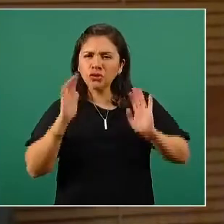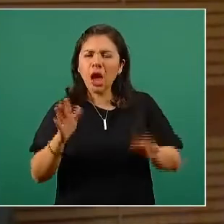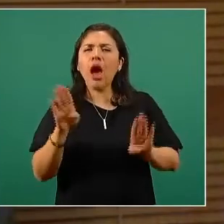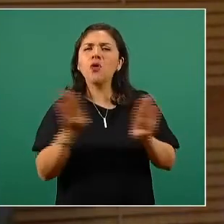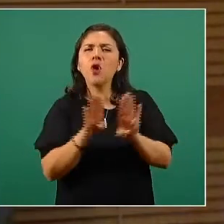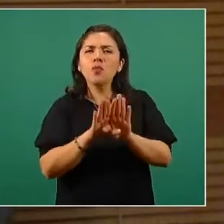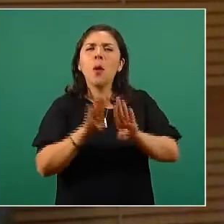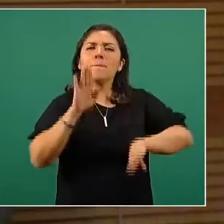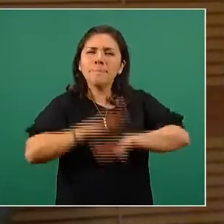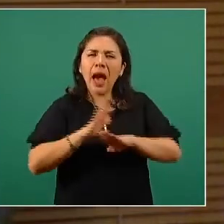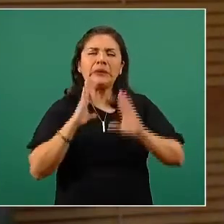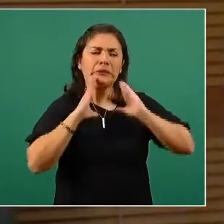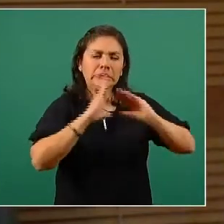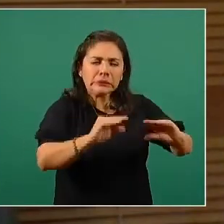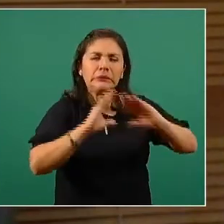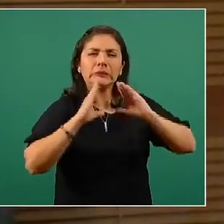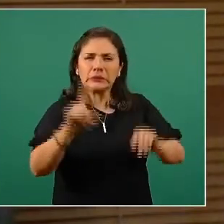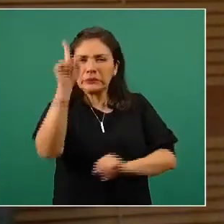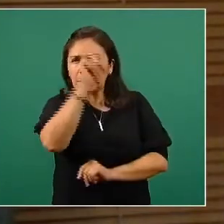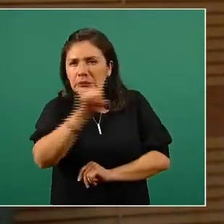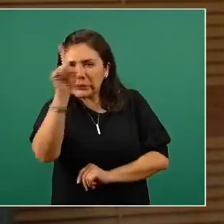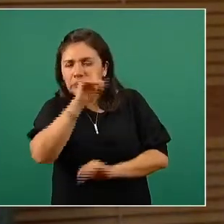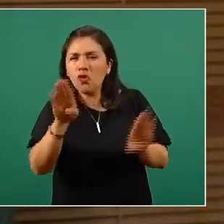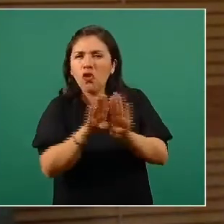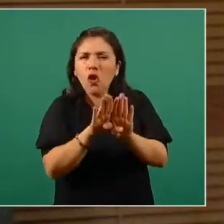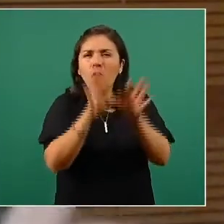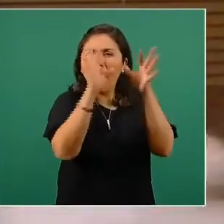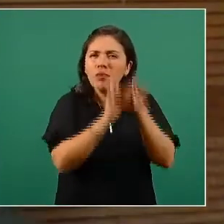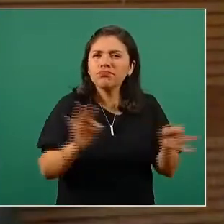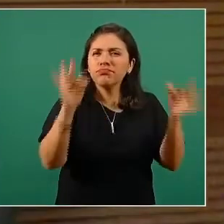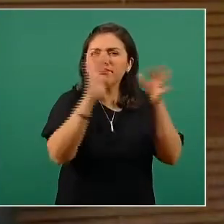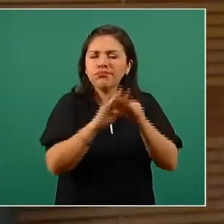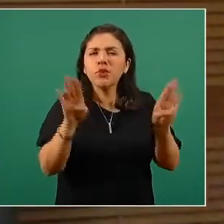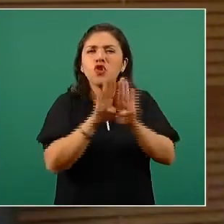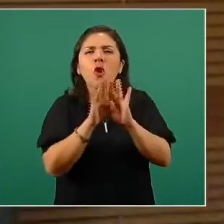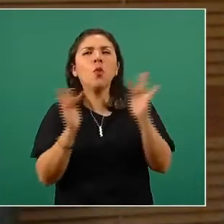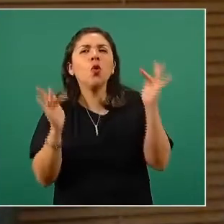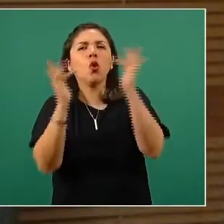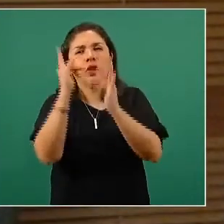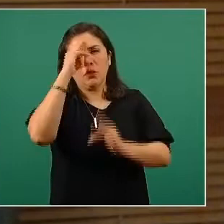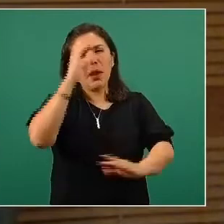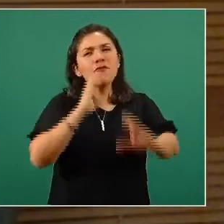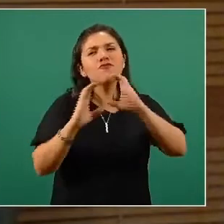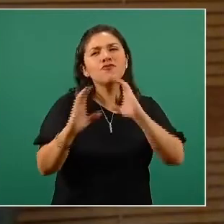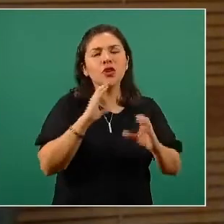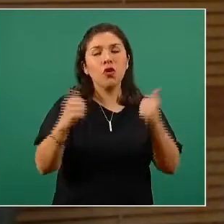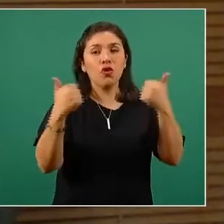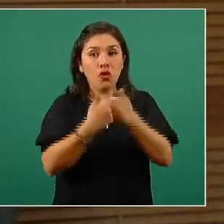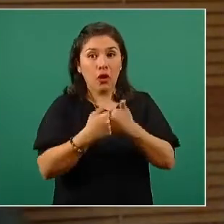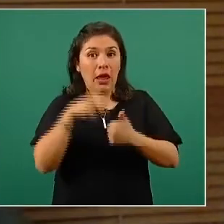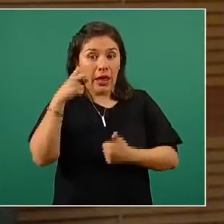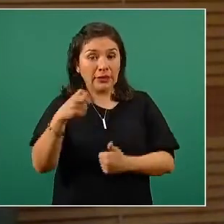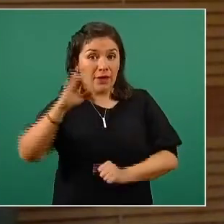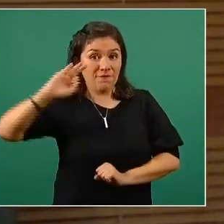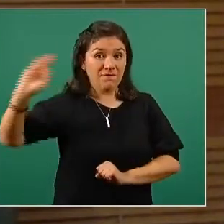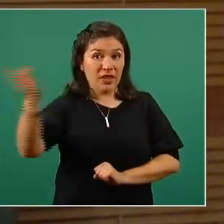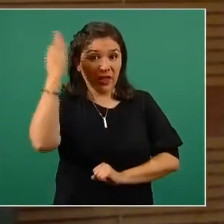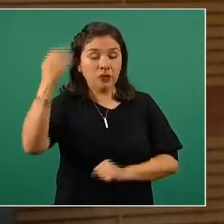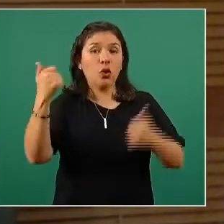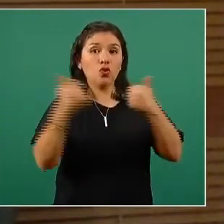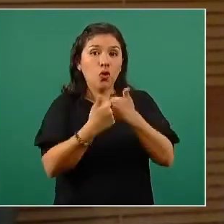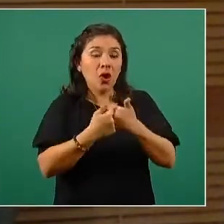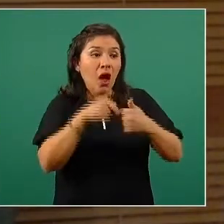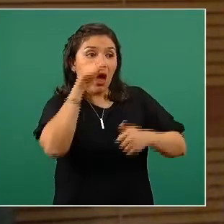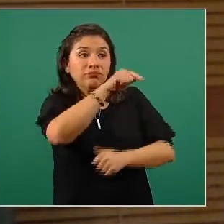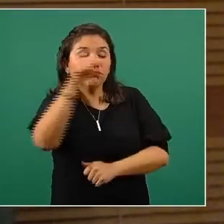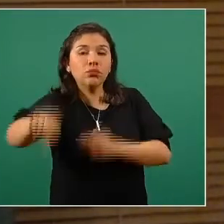la capacitación como en los diferentes vínculos de comunicación que tenemos desde la Federación con la